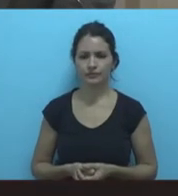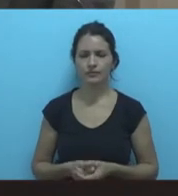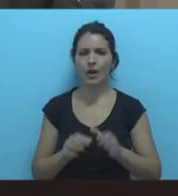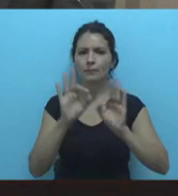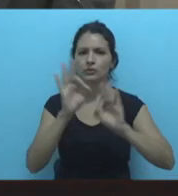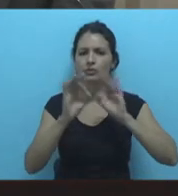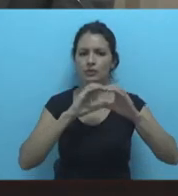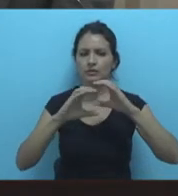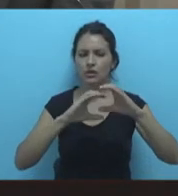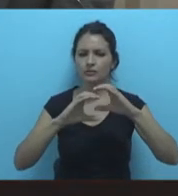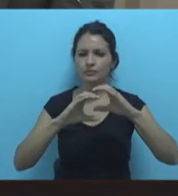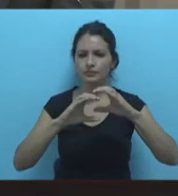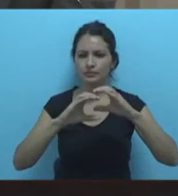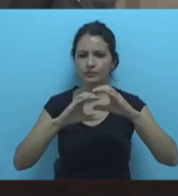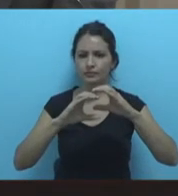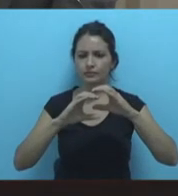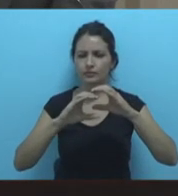Proyecto de comunicación